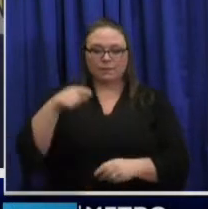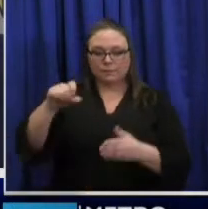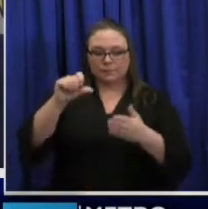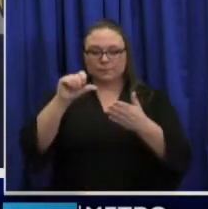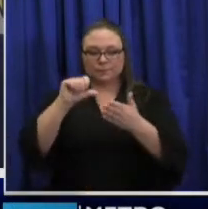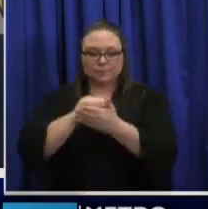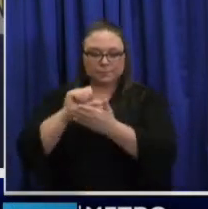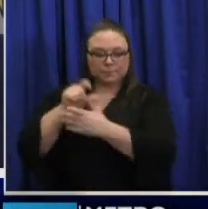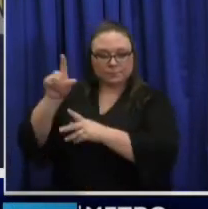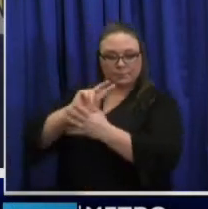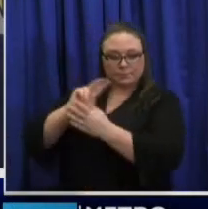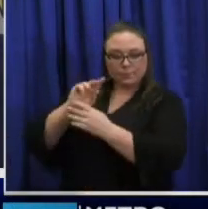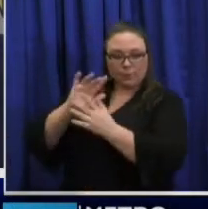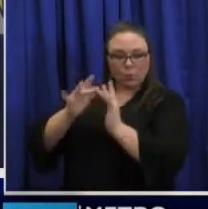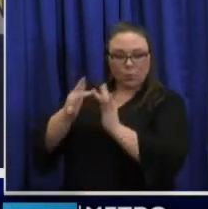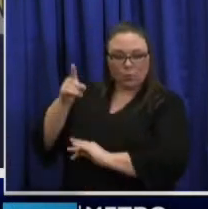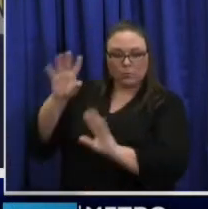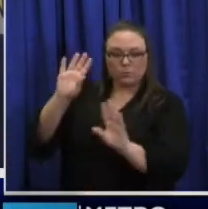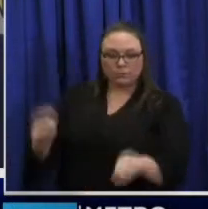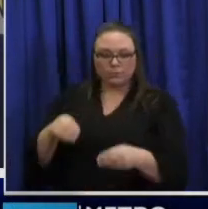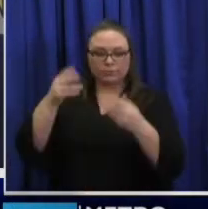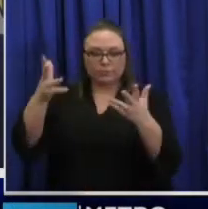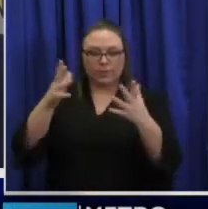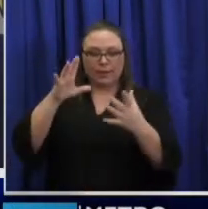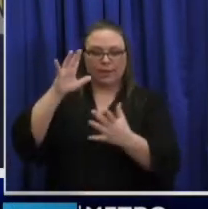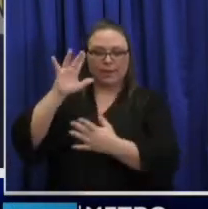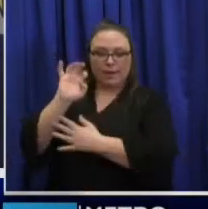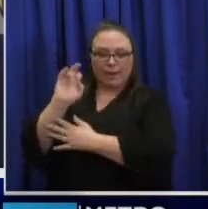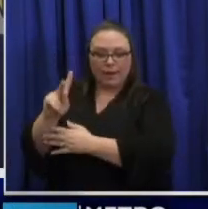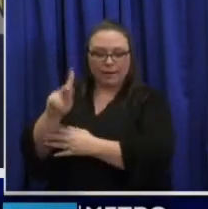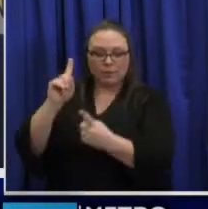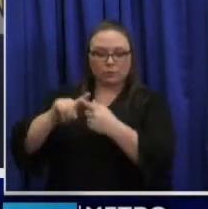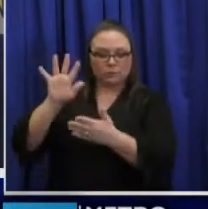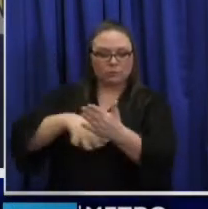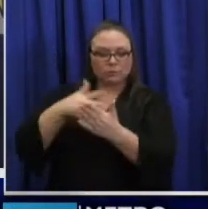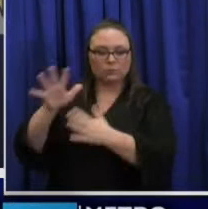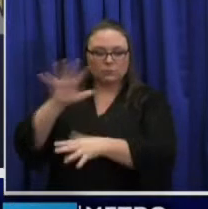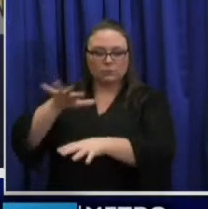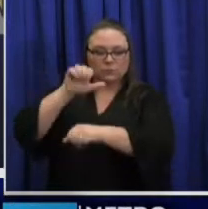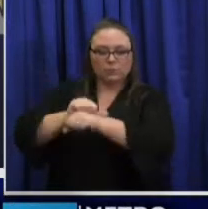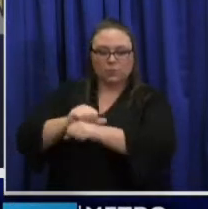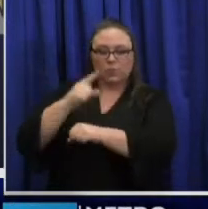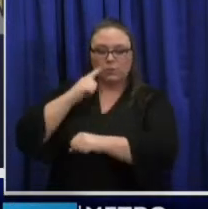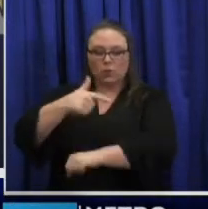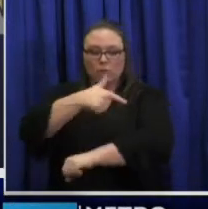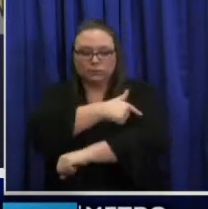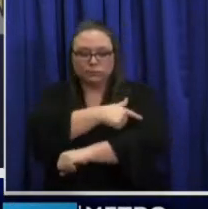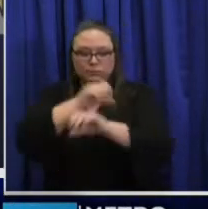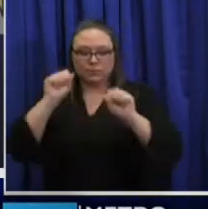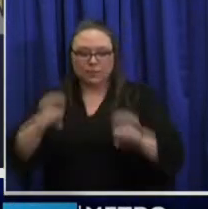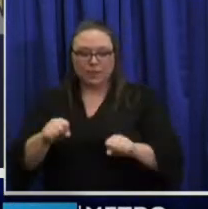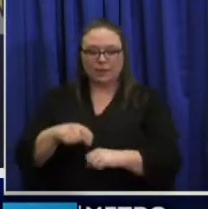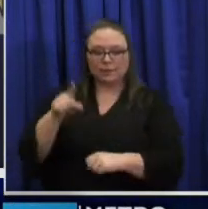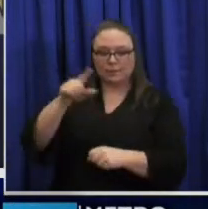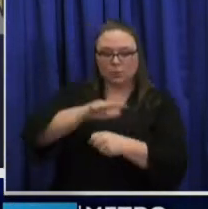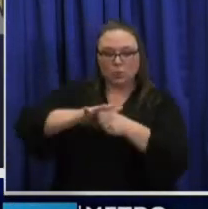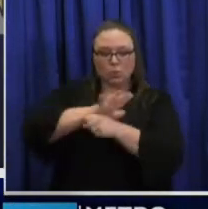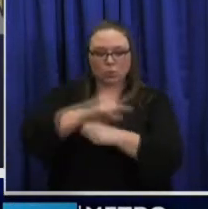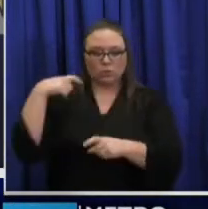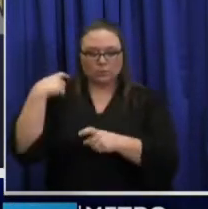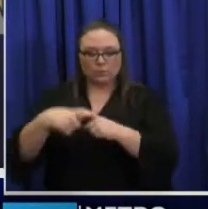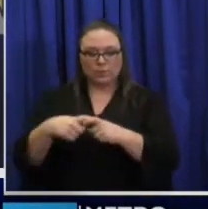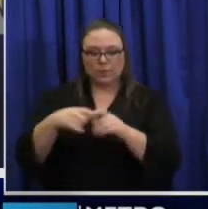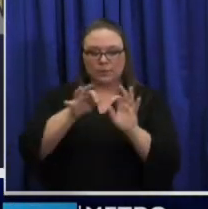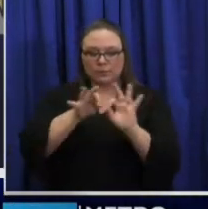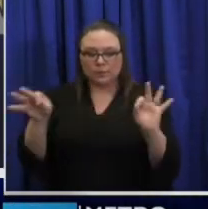www.covid19.nashville.gov, que tiene una página en español. Esta página también proporciona un enlace para programar una cita para recibir